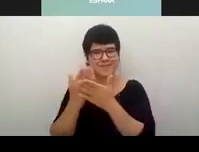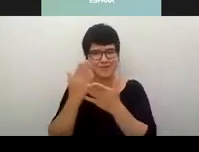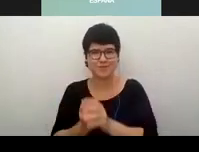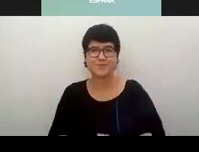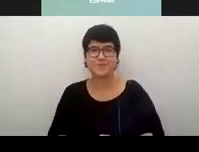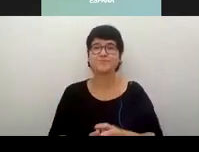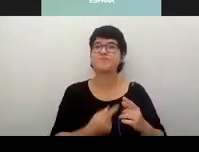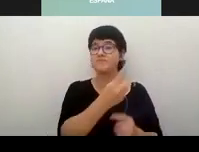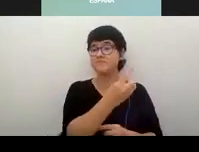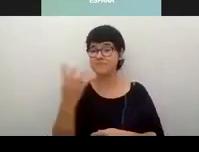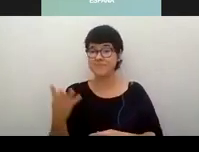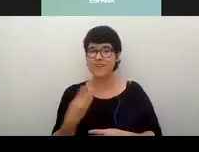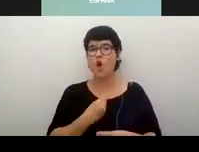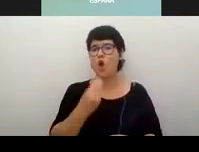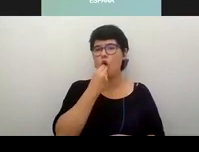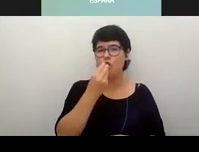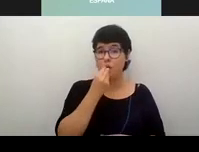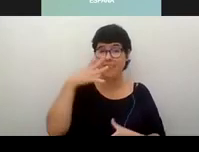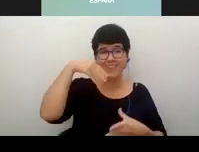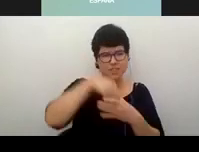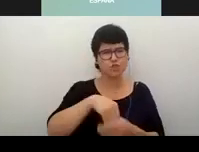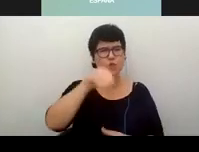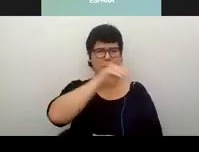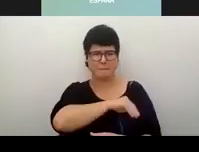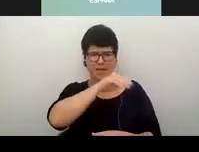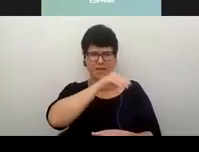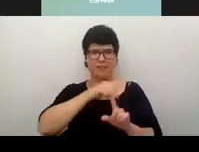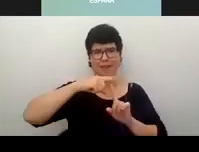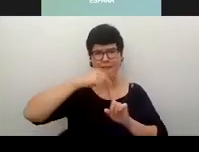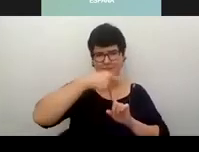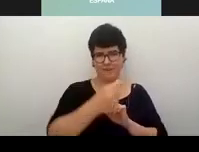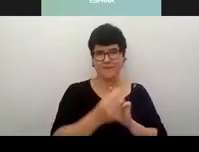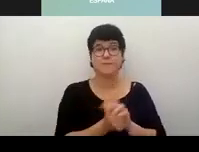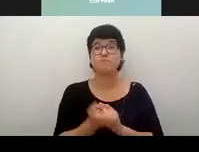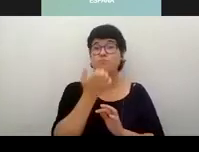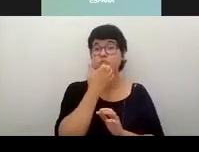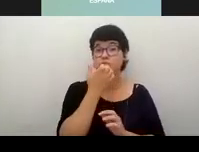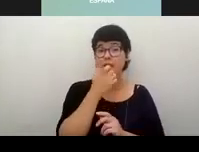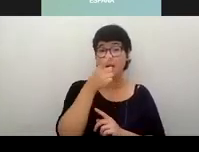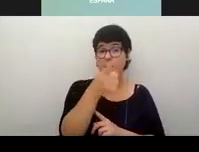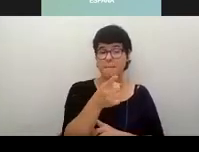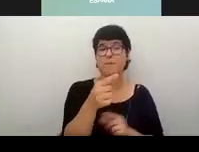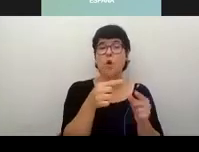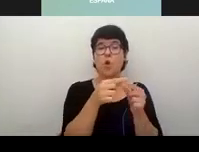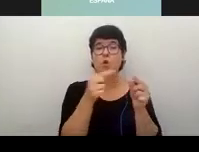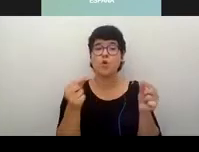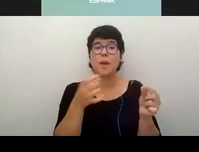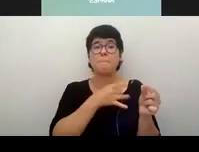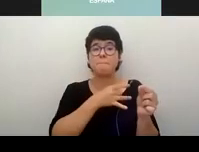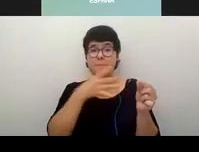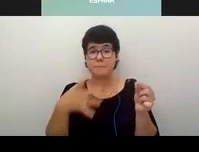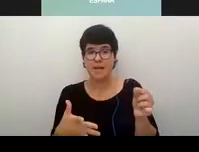de fibra que tienen. Por ejemplo, por la judía blanca, por cada 100 gramos de judía blanca obtenemos casi 25